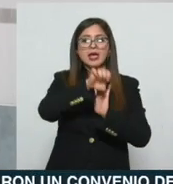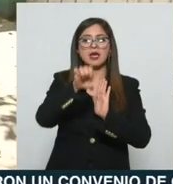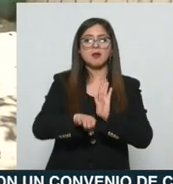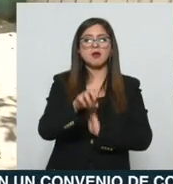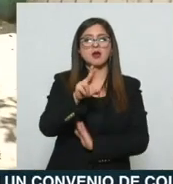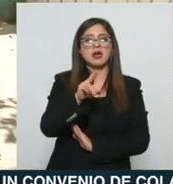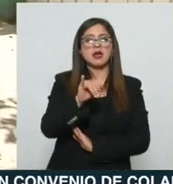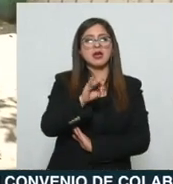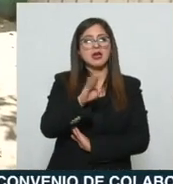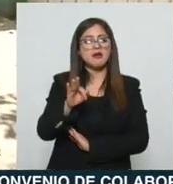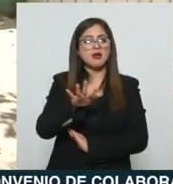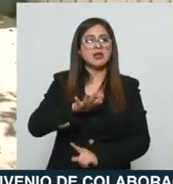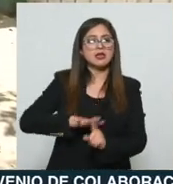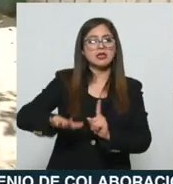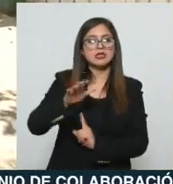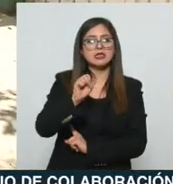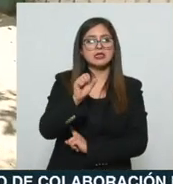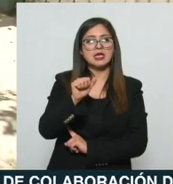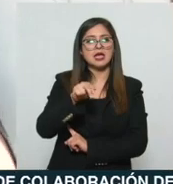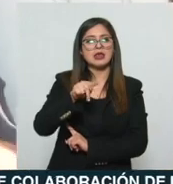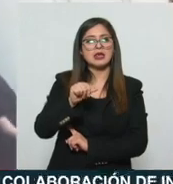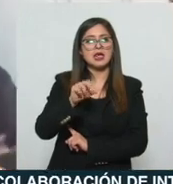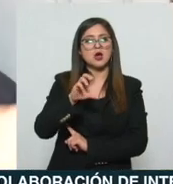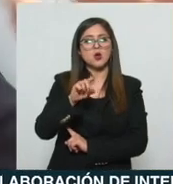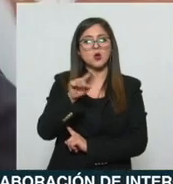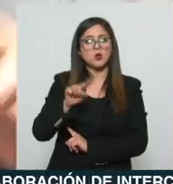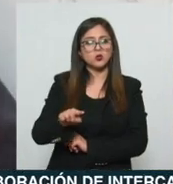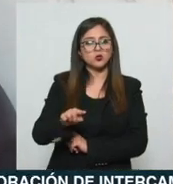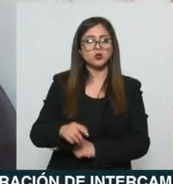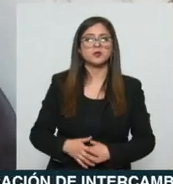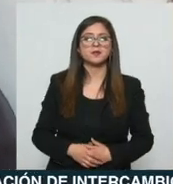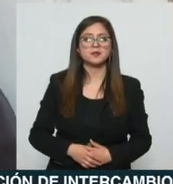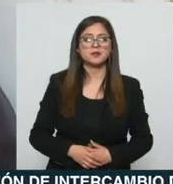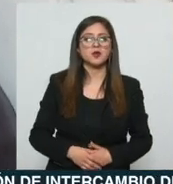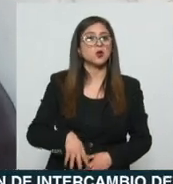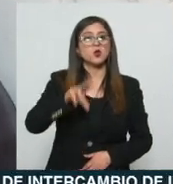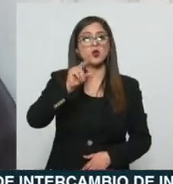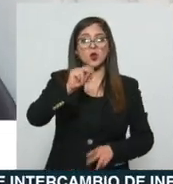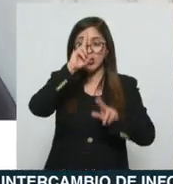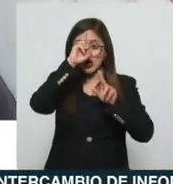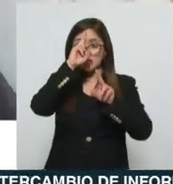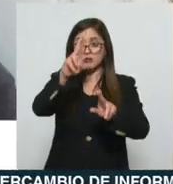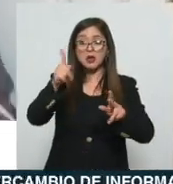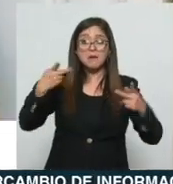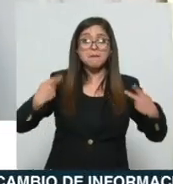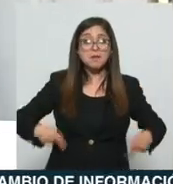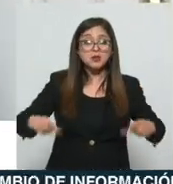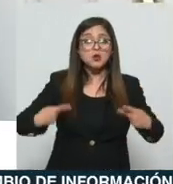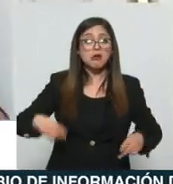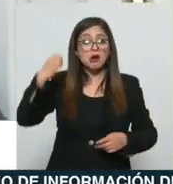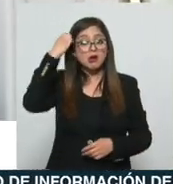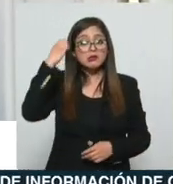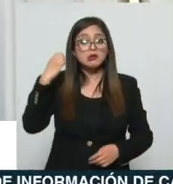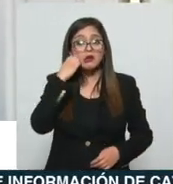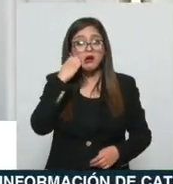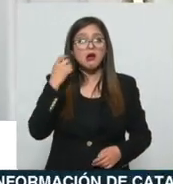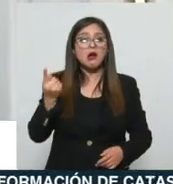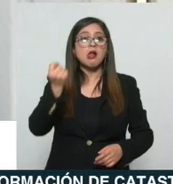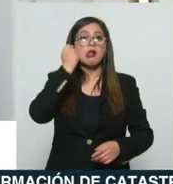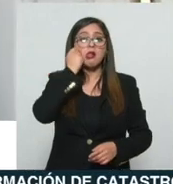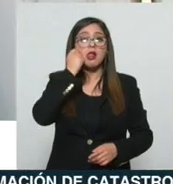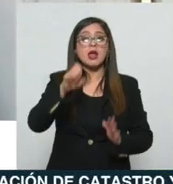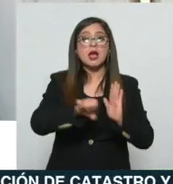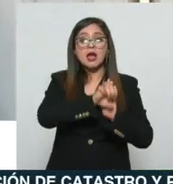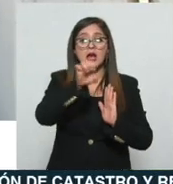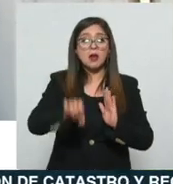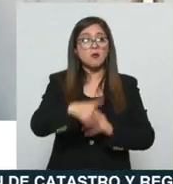calle Riff, Colonia Santa Cruz, Atoyac. No respetan el lugar de la gente que vive aquí. Entonces llegan ellos y llenan las... Aparte de que